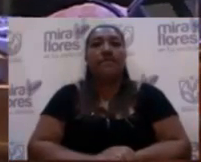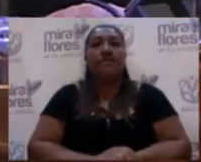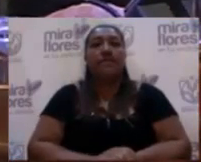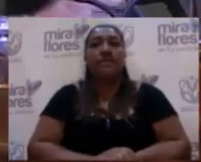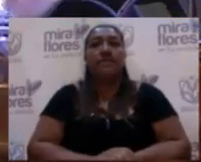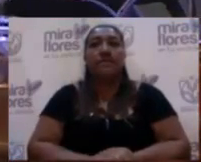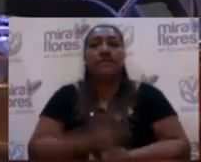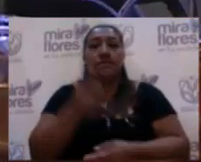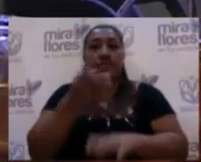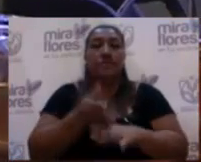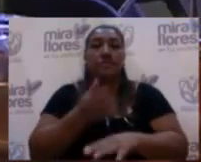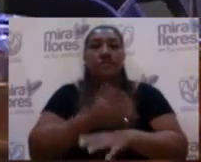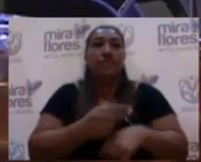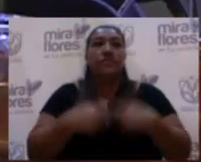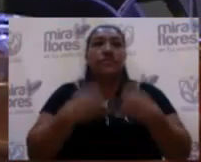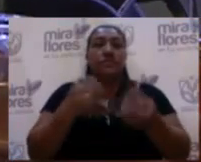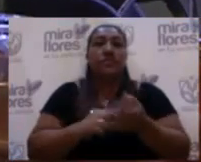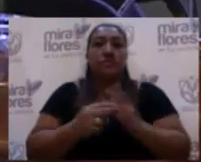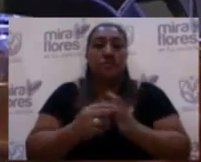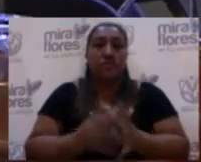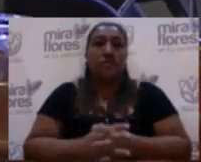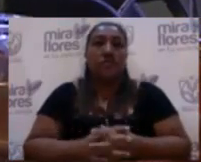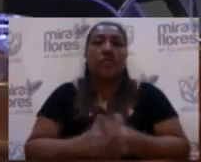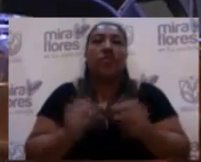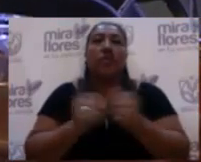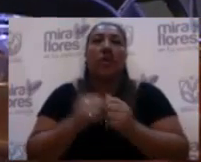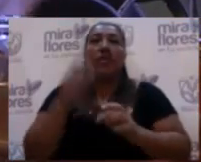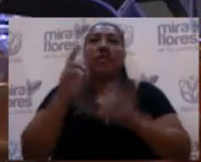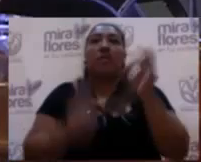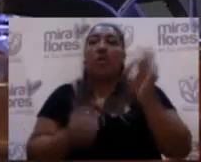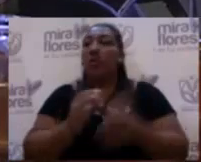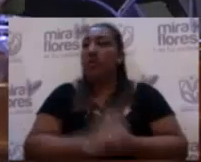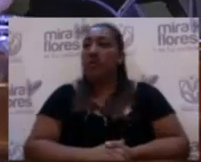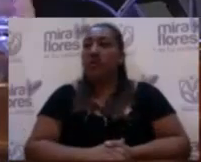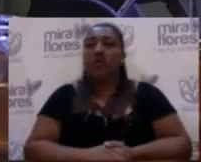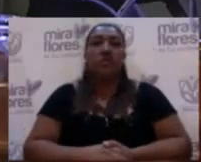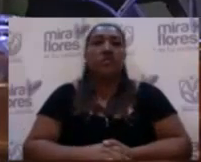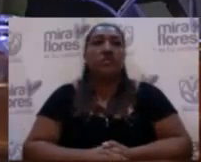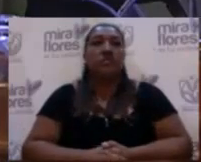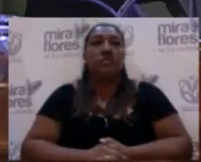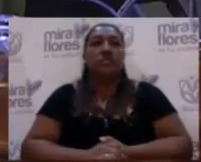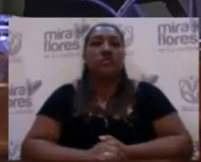donación se vio en la Comisión de Asuntos Jurídicos y